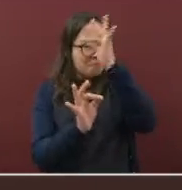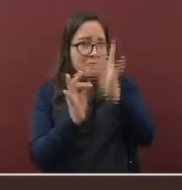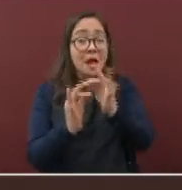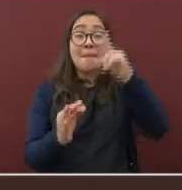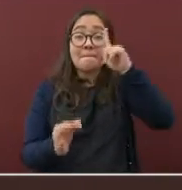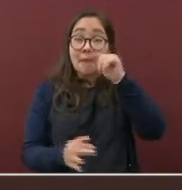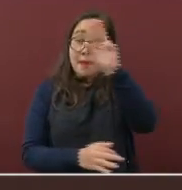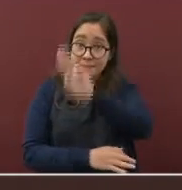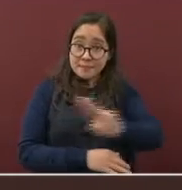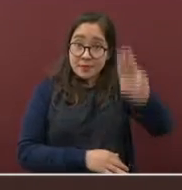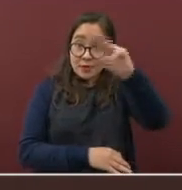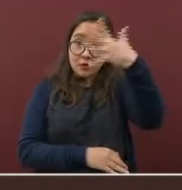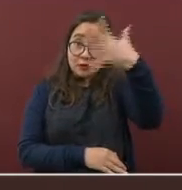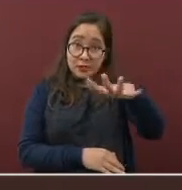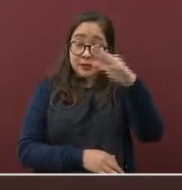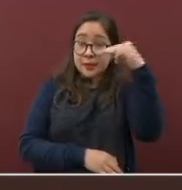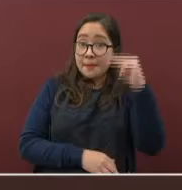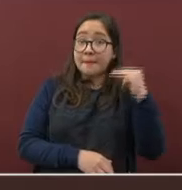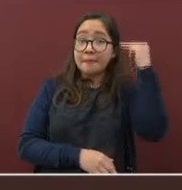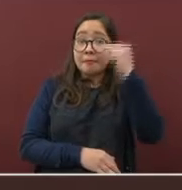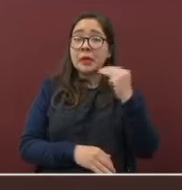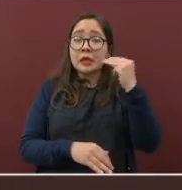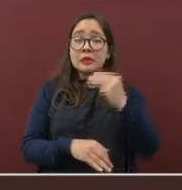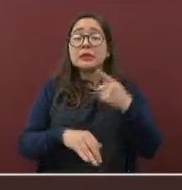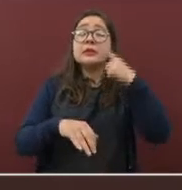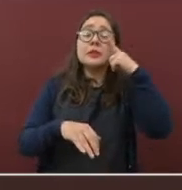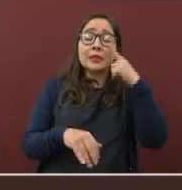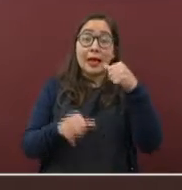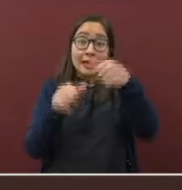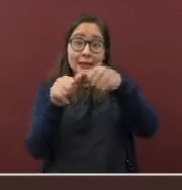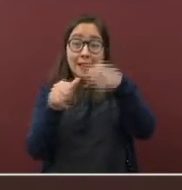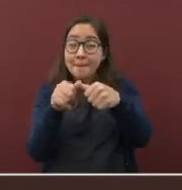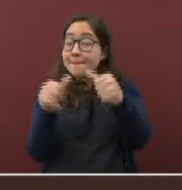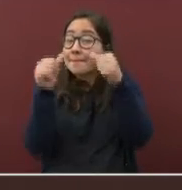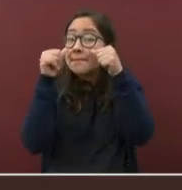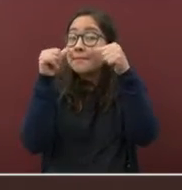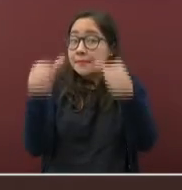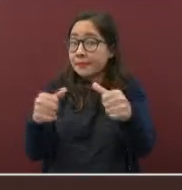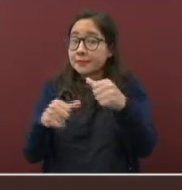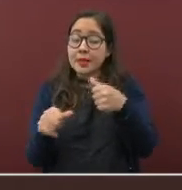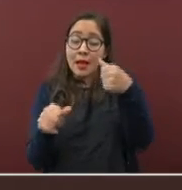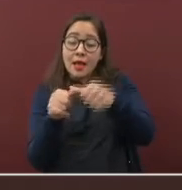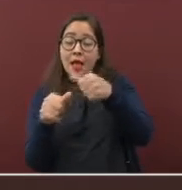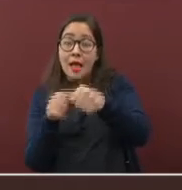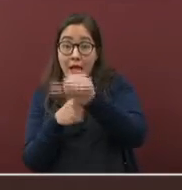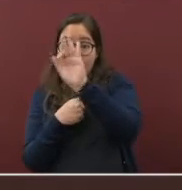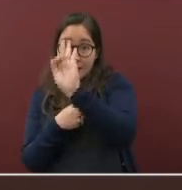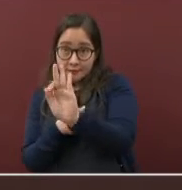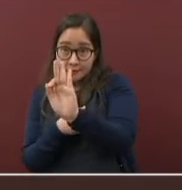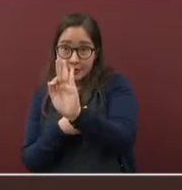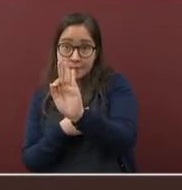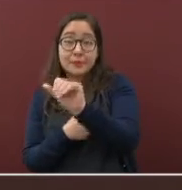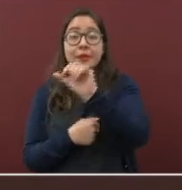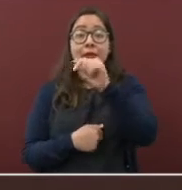10 de marzo le toca a las letras escuchen bien de la f